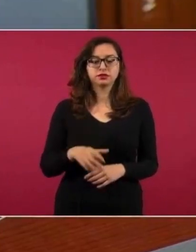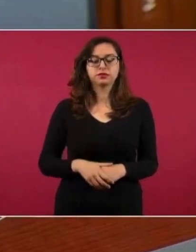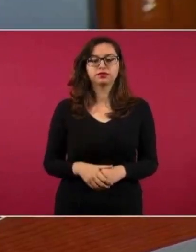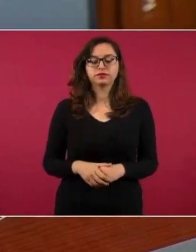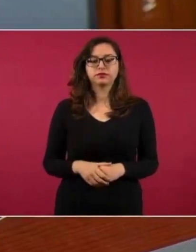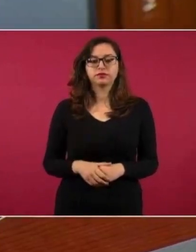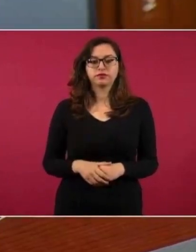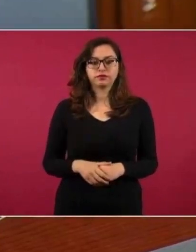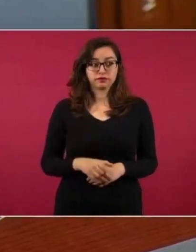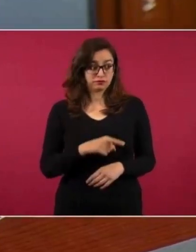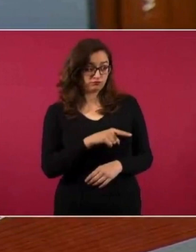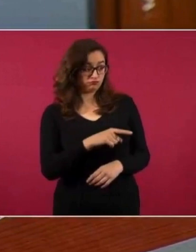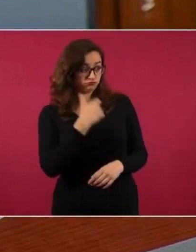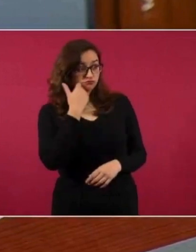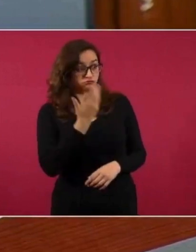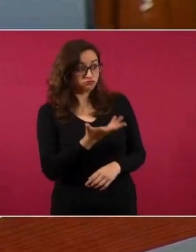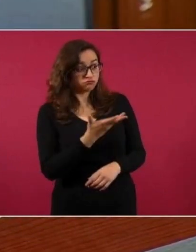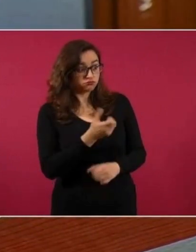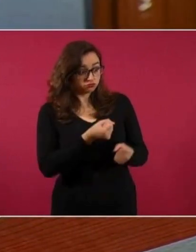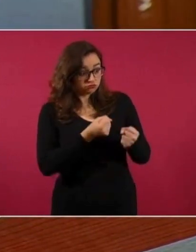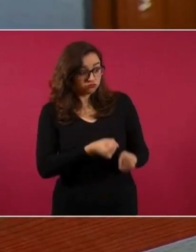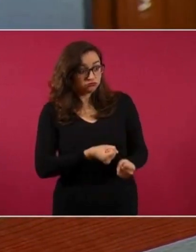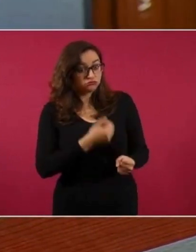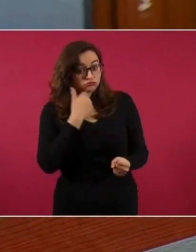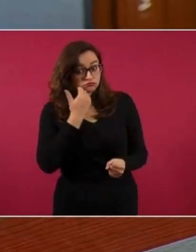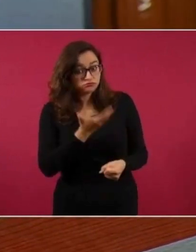¿eh? Sí, lo ha manifestado.